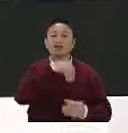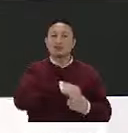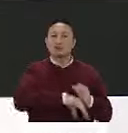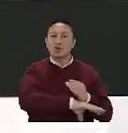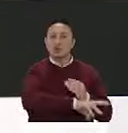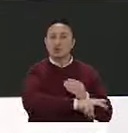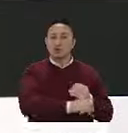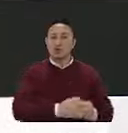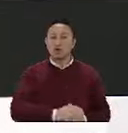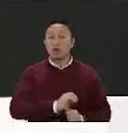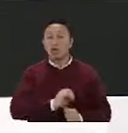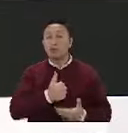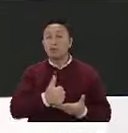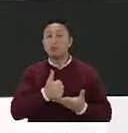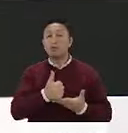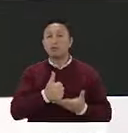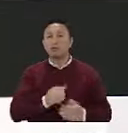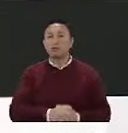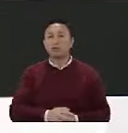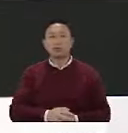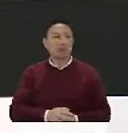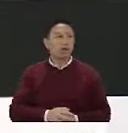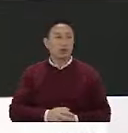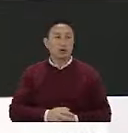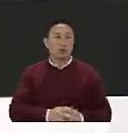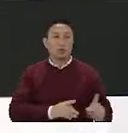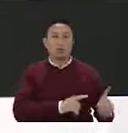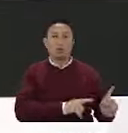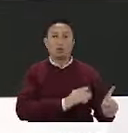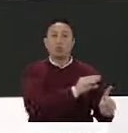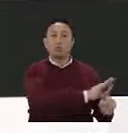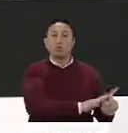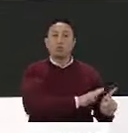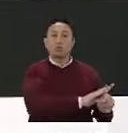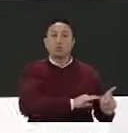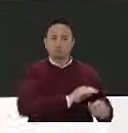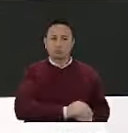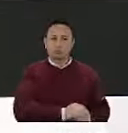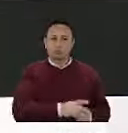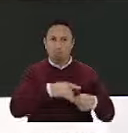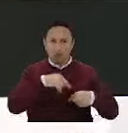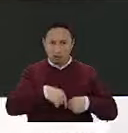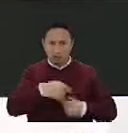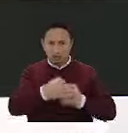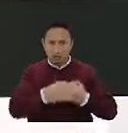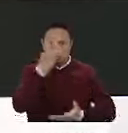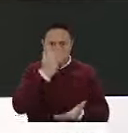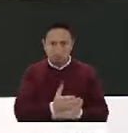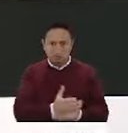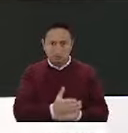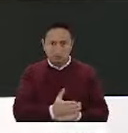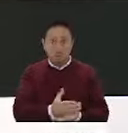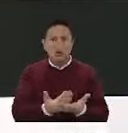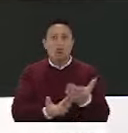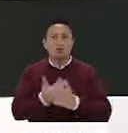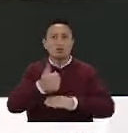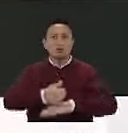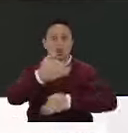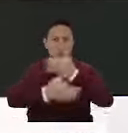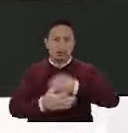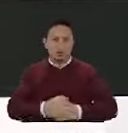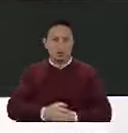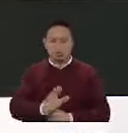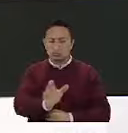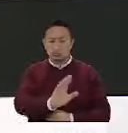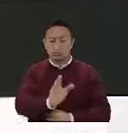el pretender beneficiar a un individuo haya sido la causa para declarar fallido el concurso para la designación de jueces